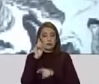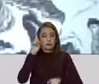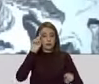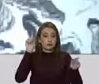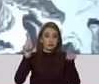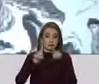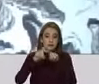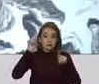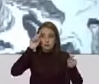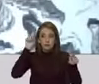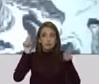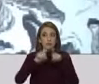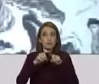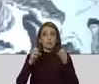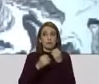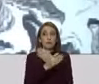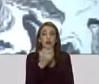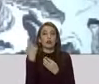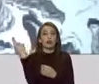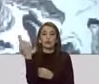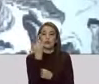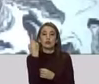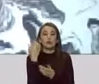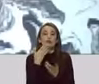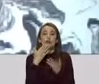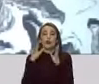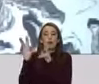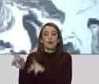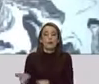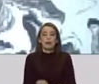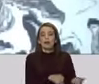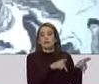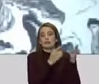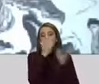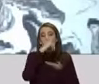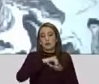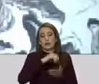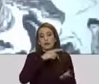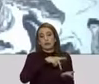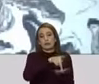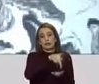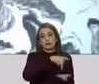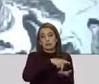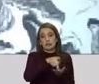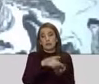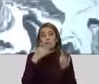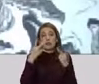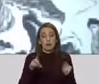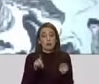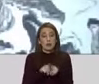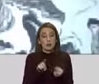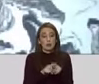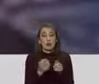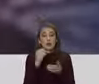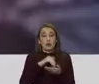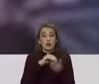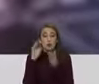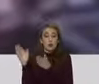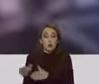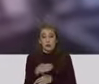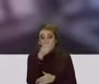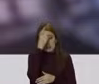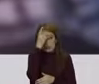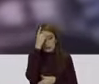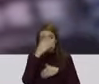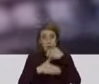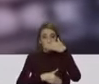a acuerdos en el sentido de no solo quizá aplicar un diferimiento de las cuotas, sino también hacer un refinanciamiento de mi deuda. En resumen,